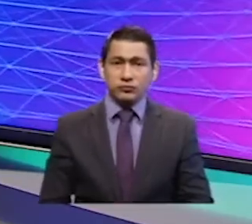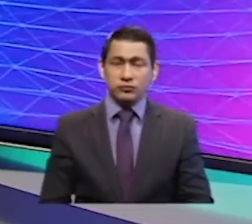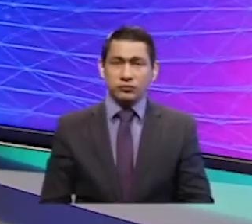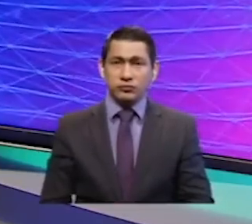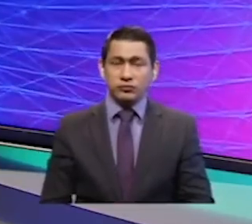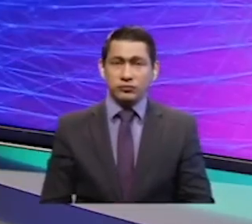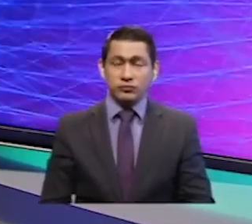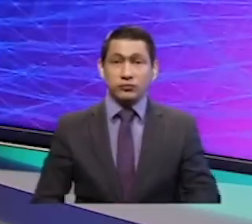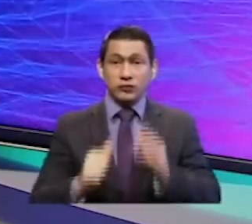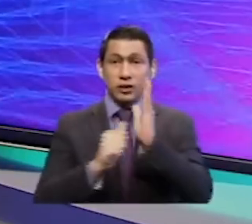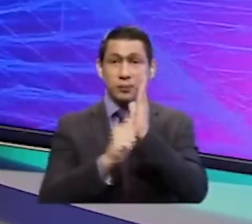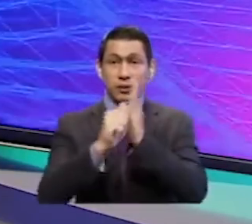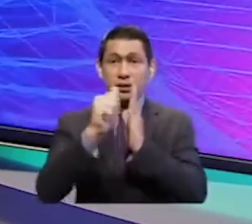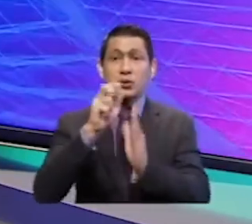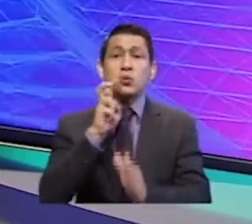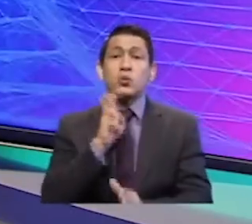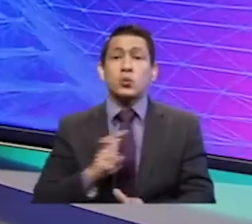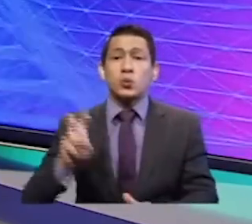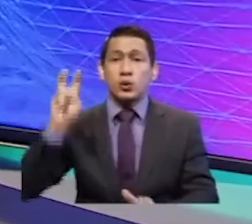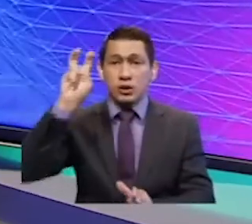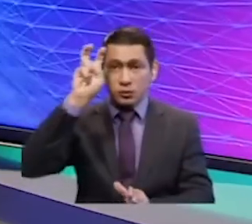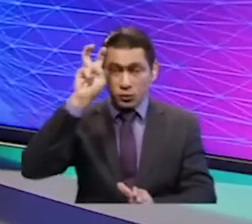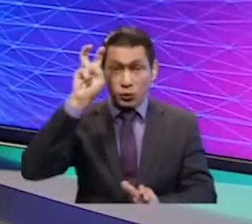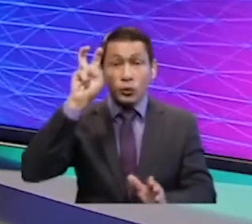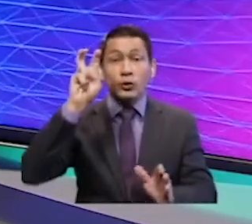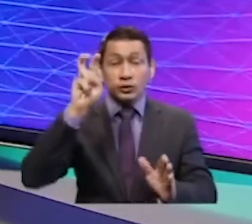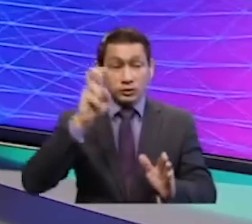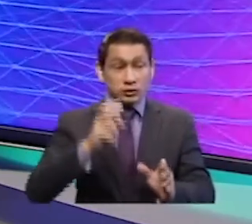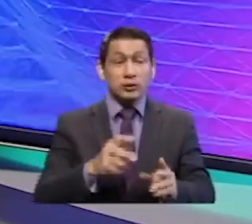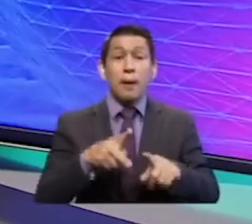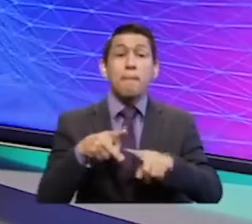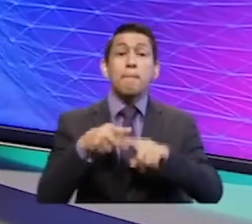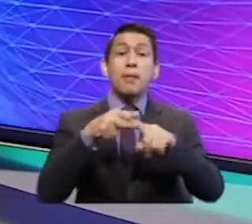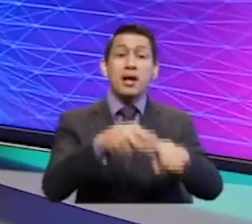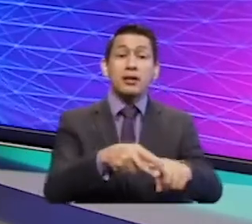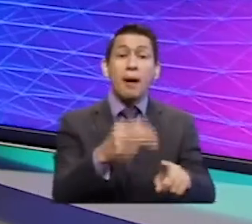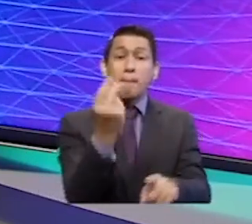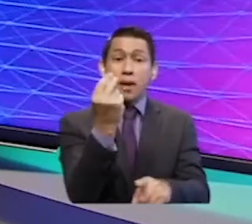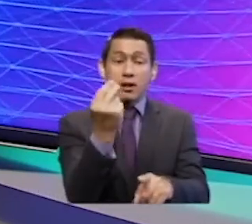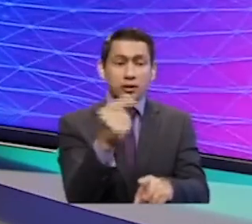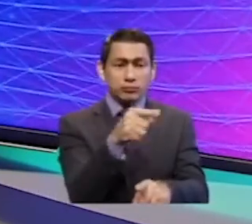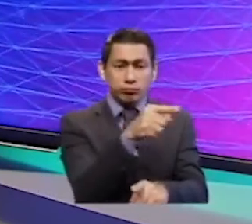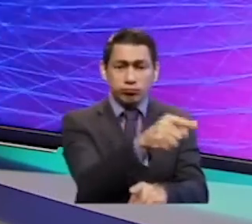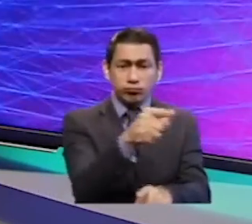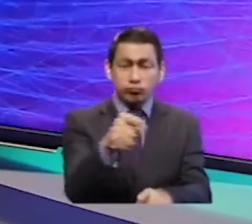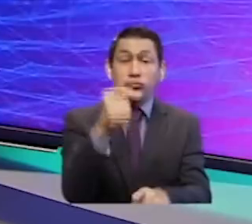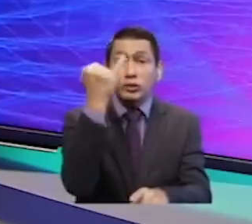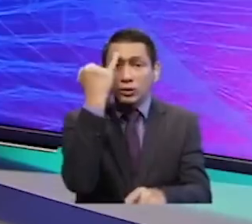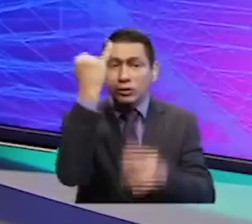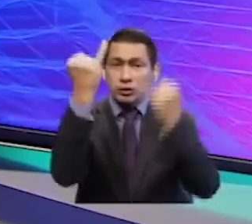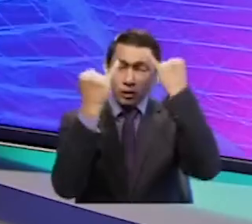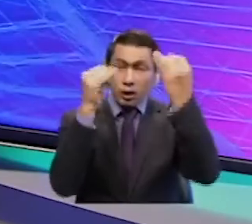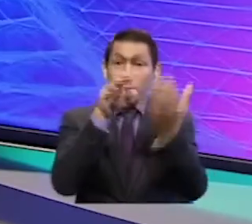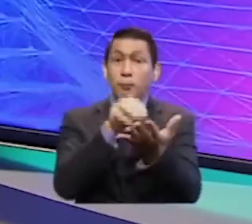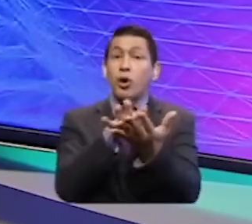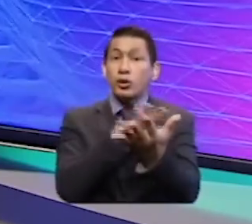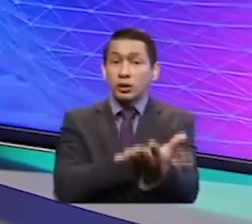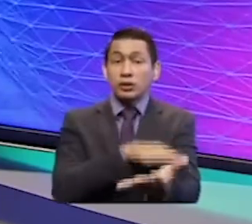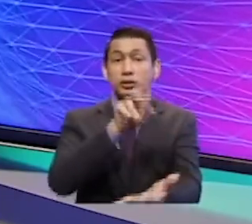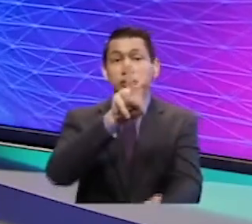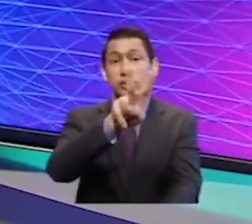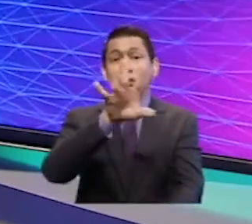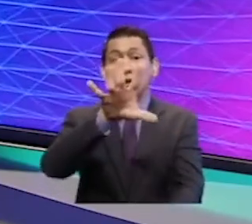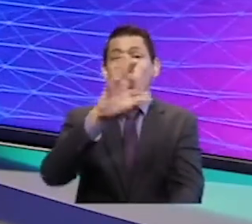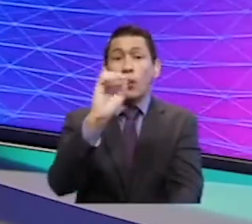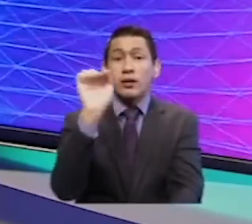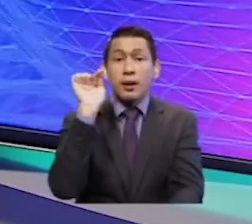El Ministerio de Turismo entregará créditos a pequeños y medianos emprendedores que presenten o tengan proyectos en marcha. Se destinará